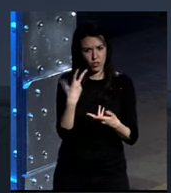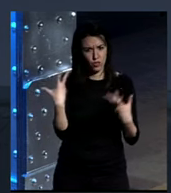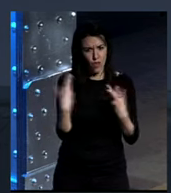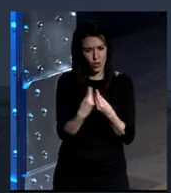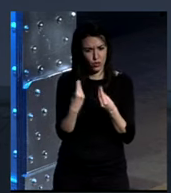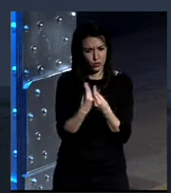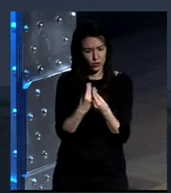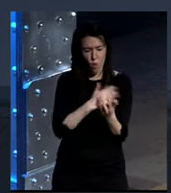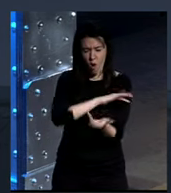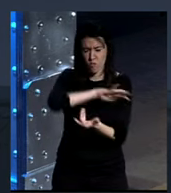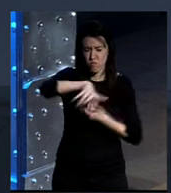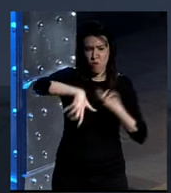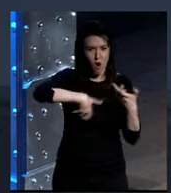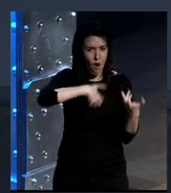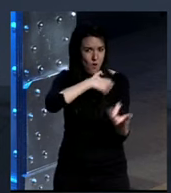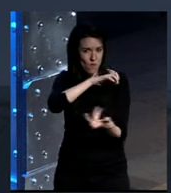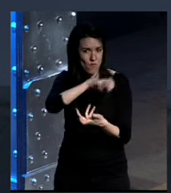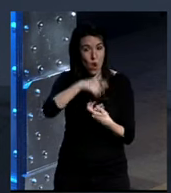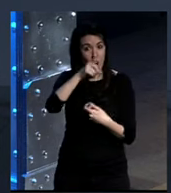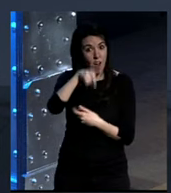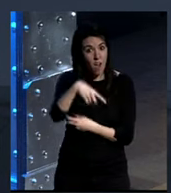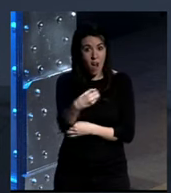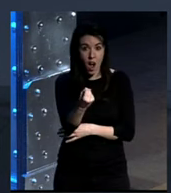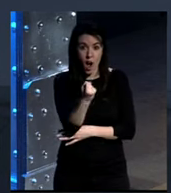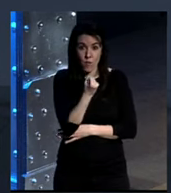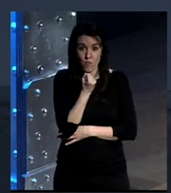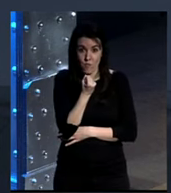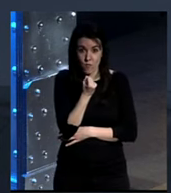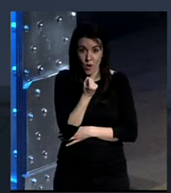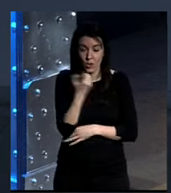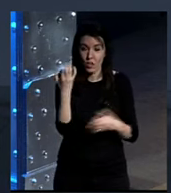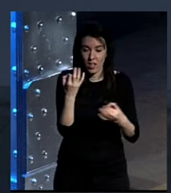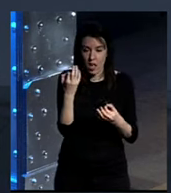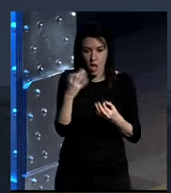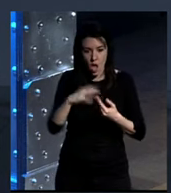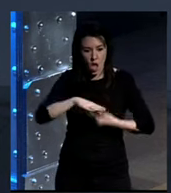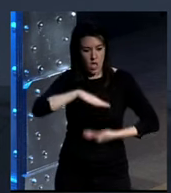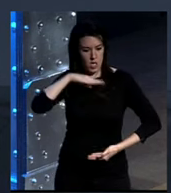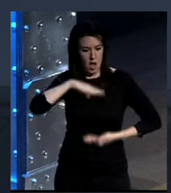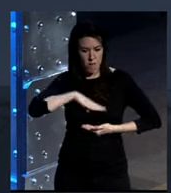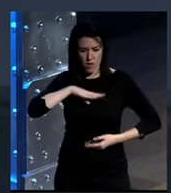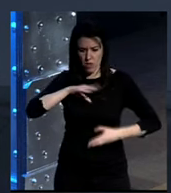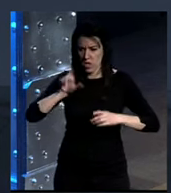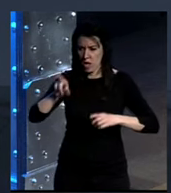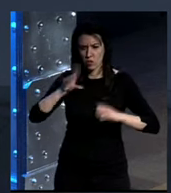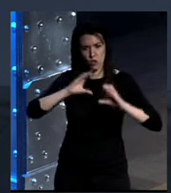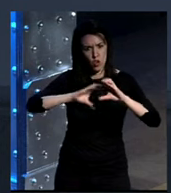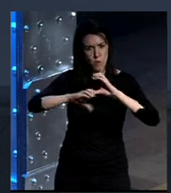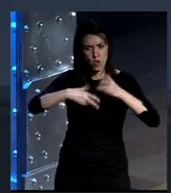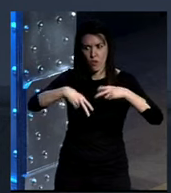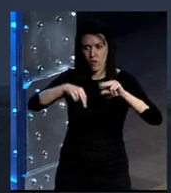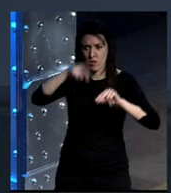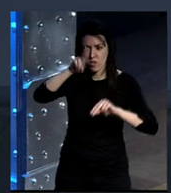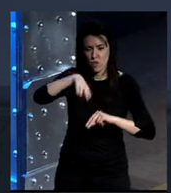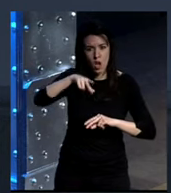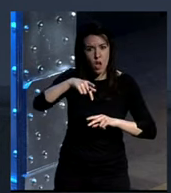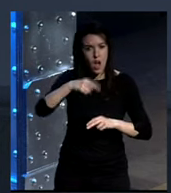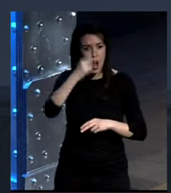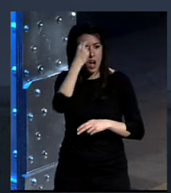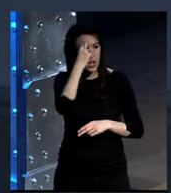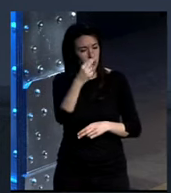otros factores, teníamos a nuestro favor tu inagotable capacidad de comunicación y tu infinito respeto a